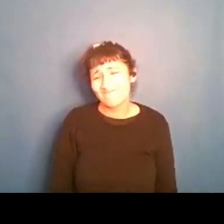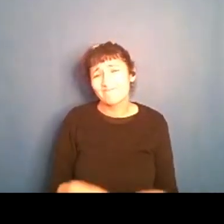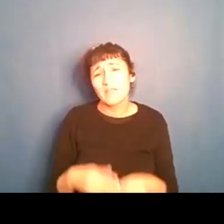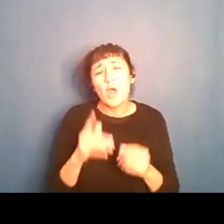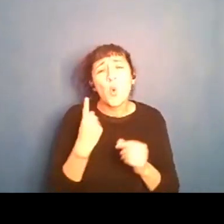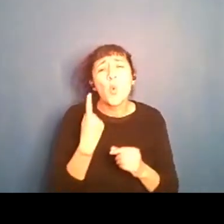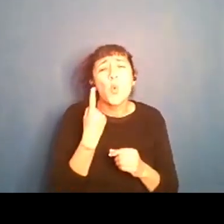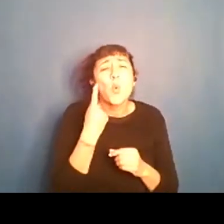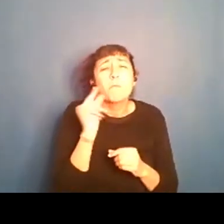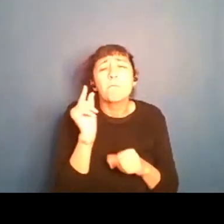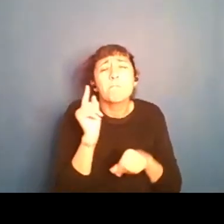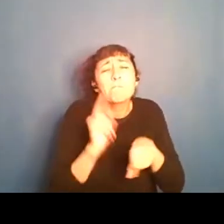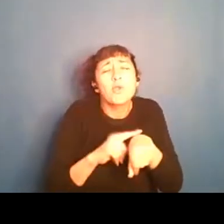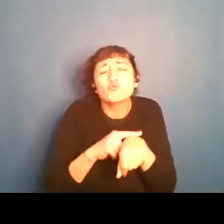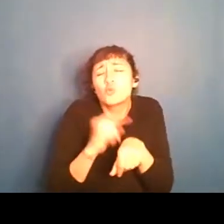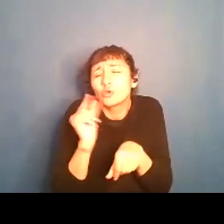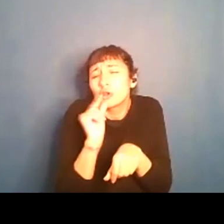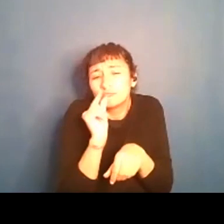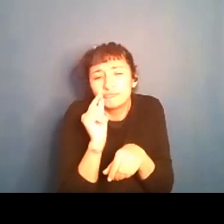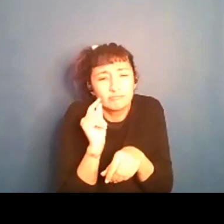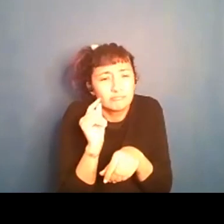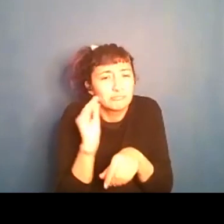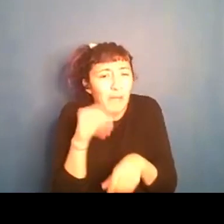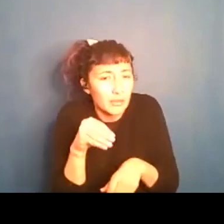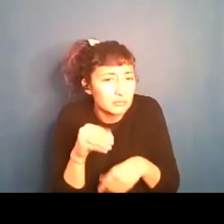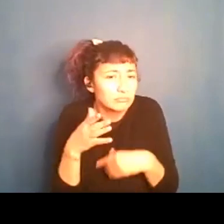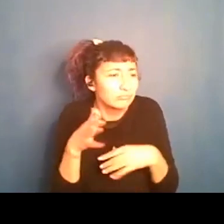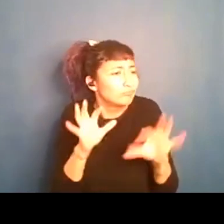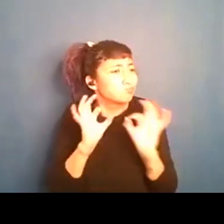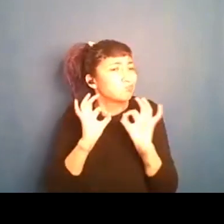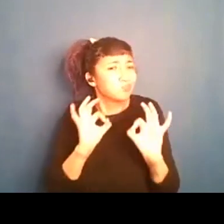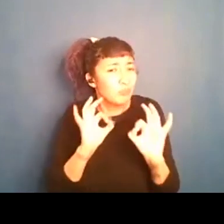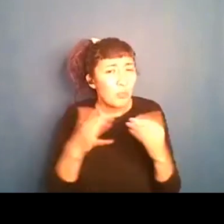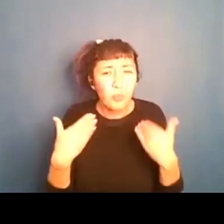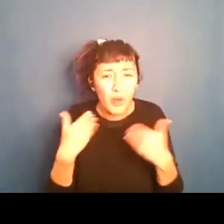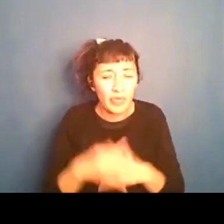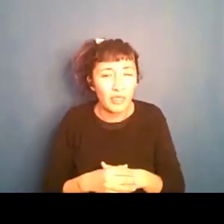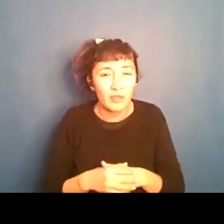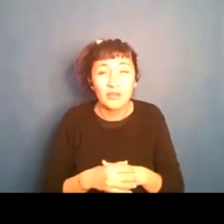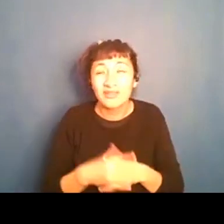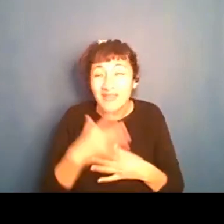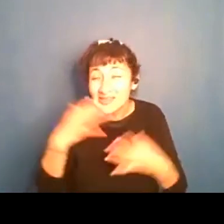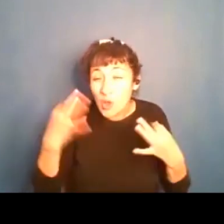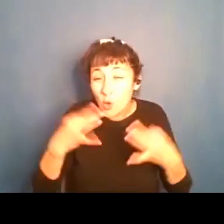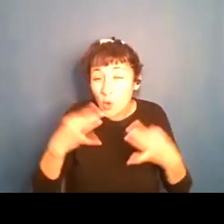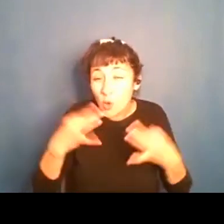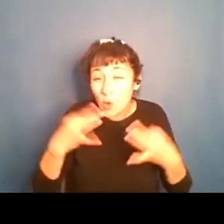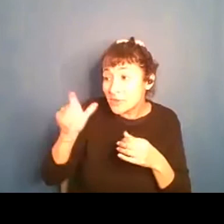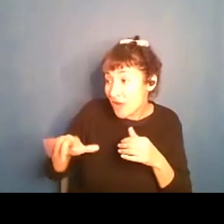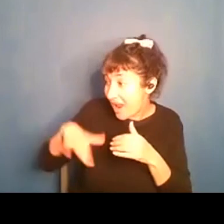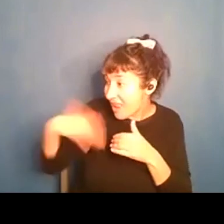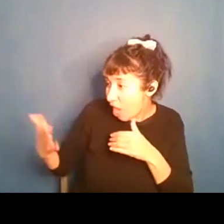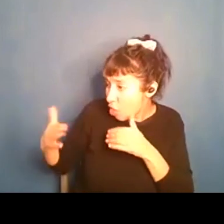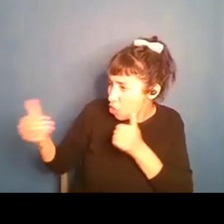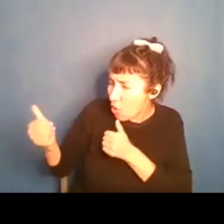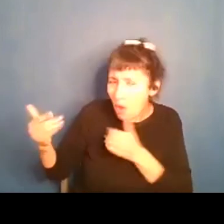más y lo haces, lo completás. Porque te puedo asegurar que la persona que tenés al lado tuyo te va a agradecer que